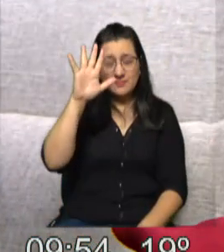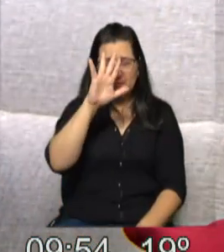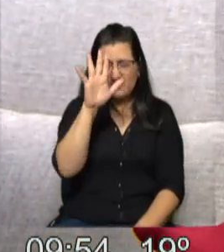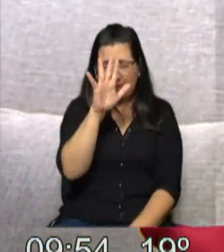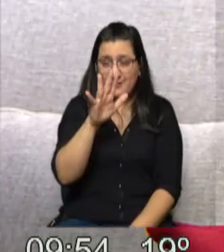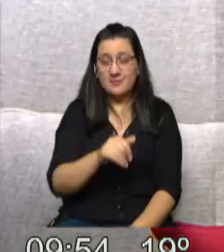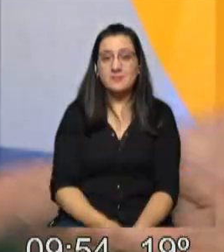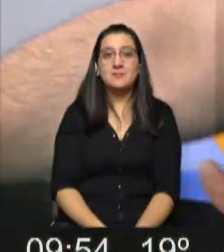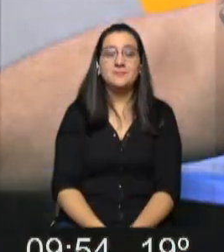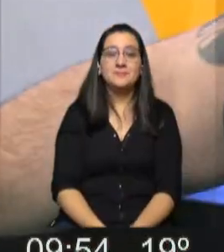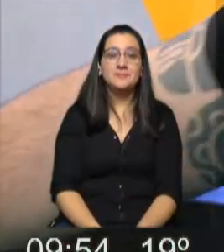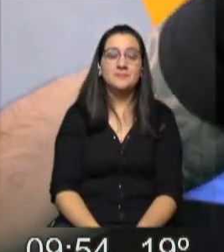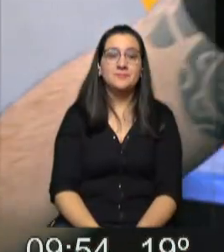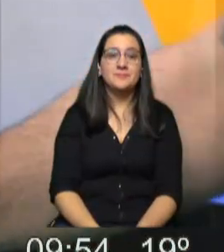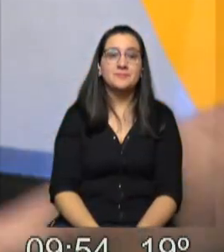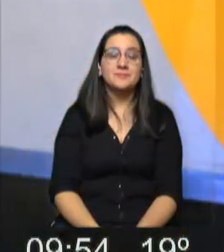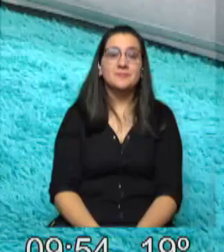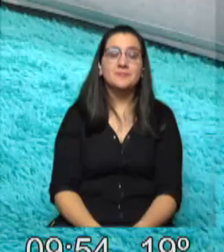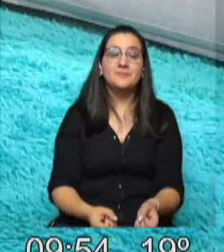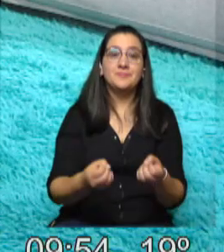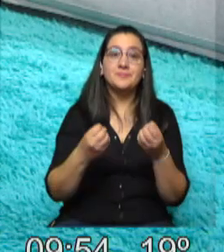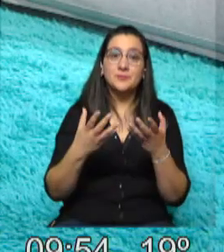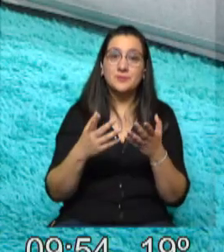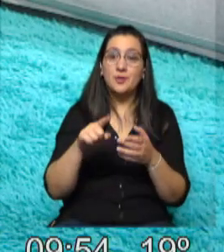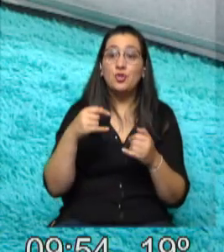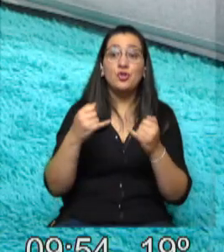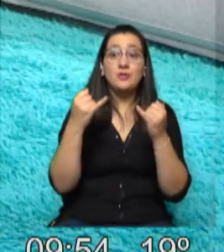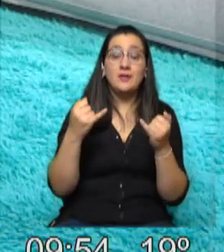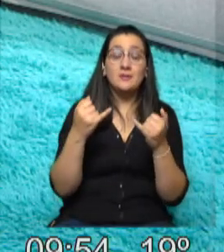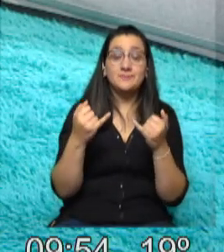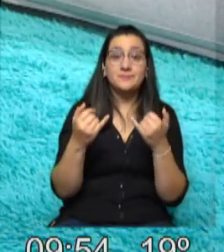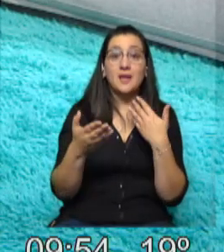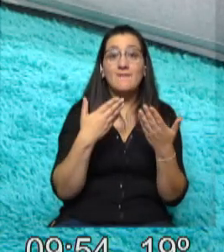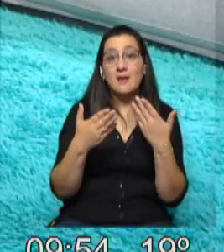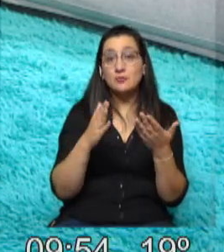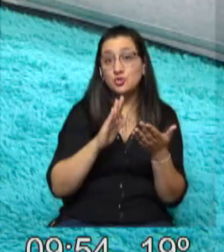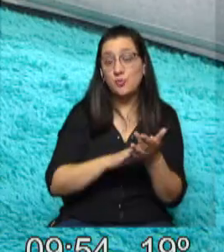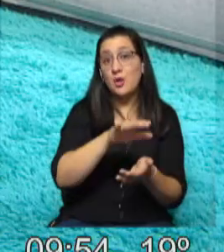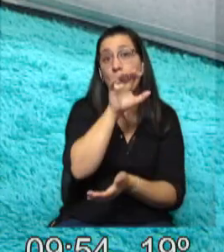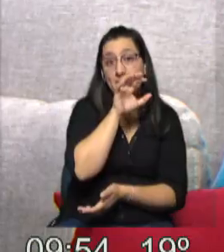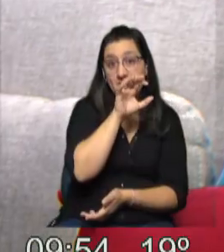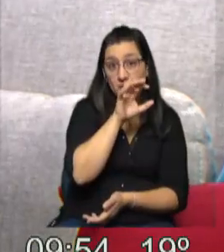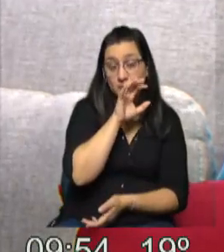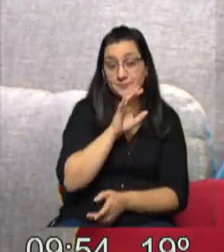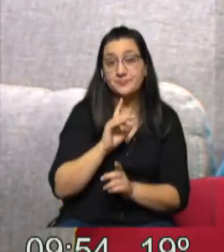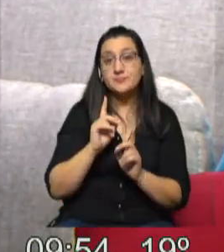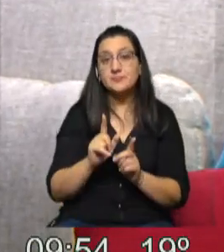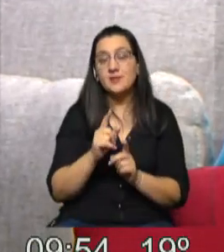no me interesa. Bueno. Okay. Bueno, el otro día hablábamos de... Los perros. Los perros, de Flor,